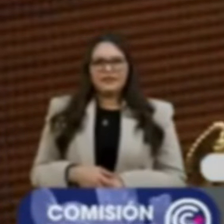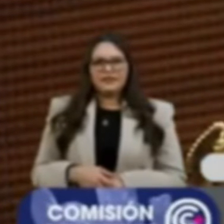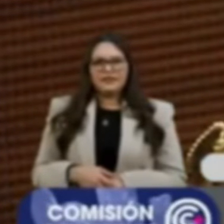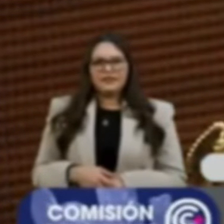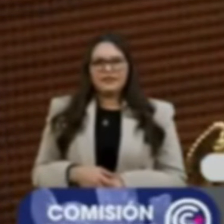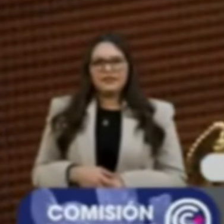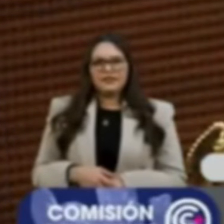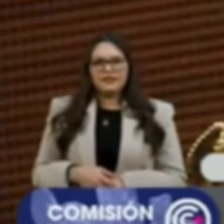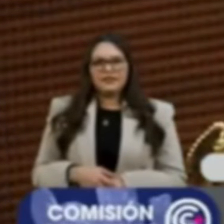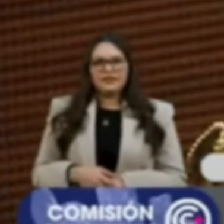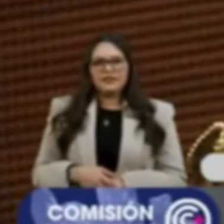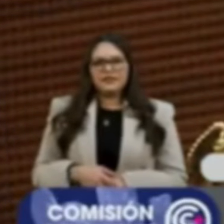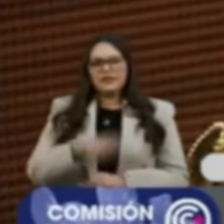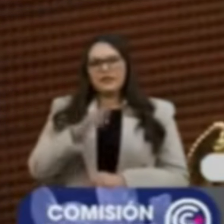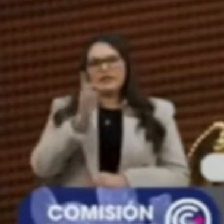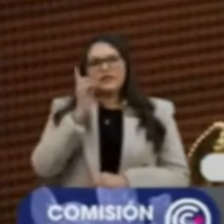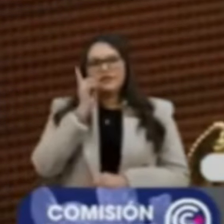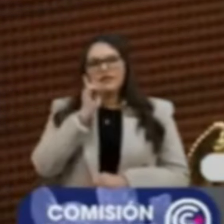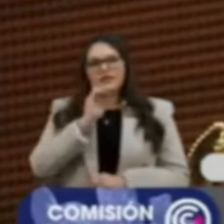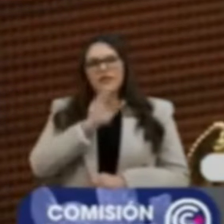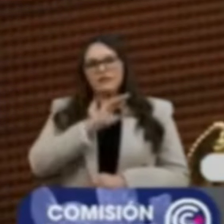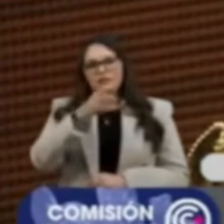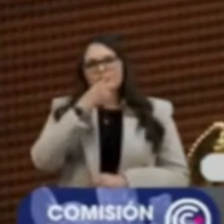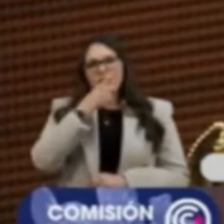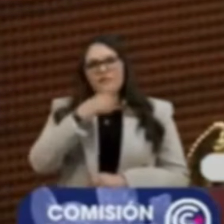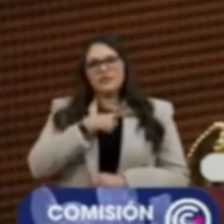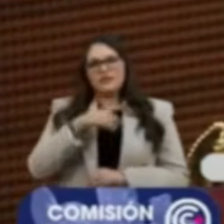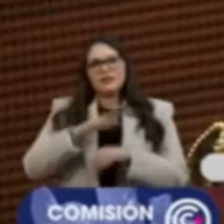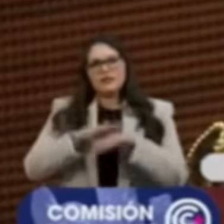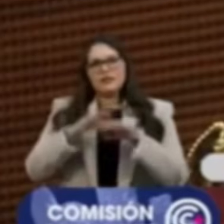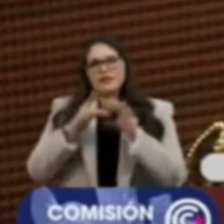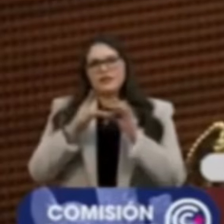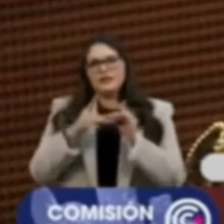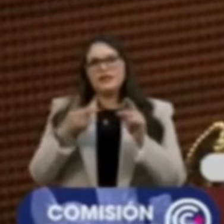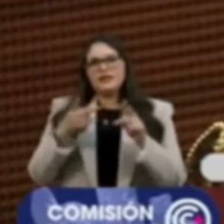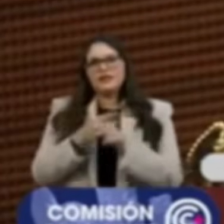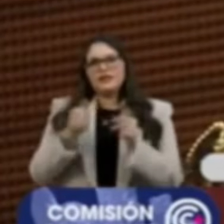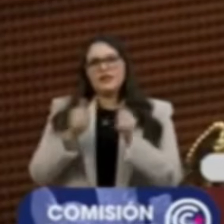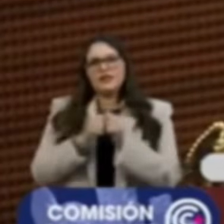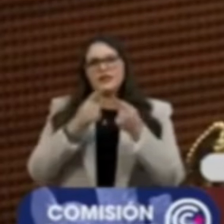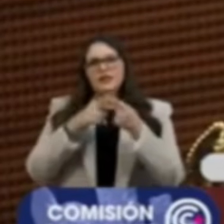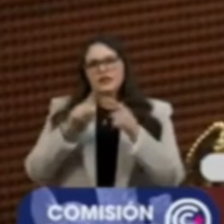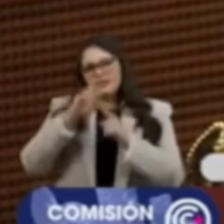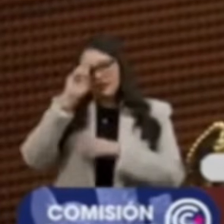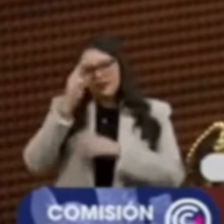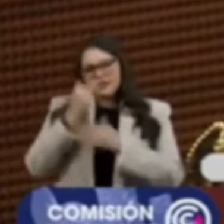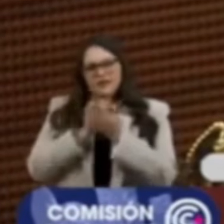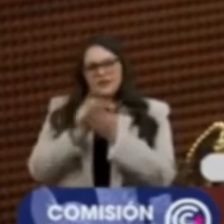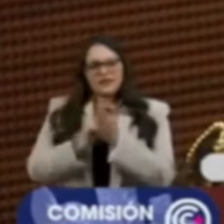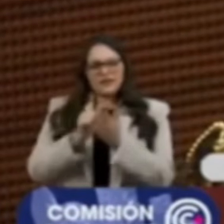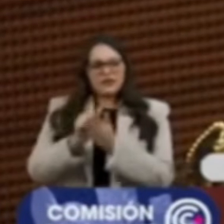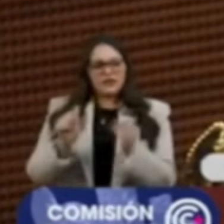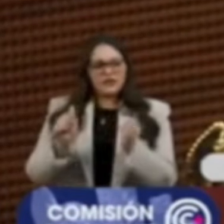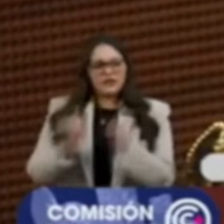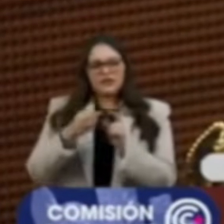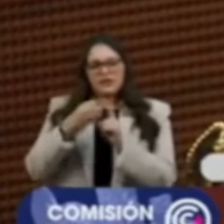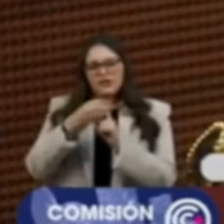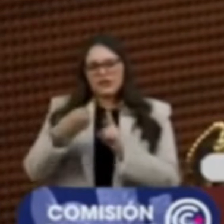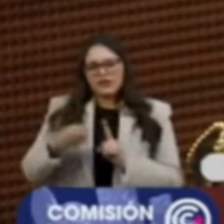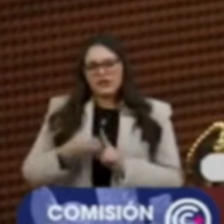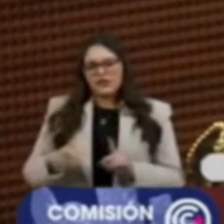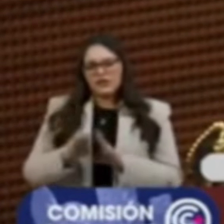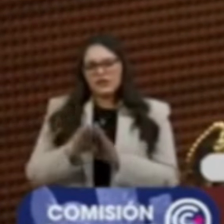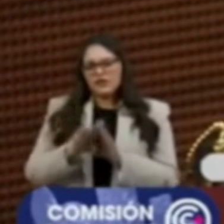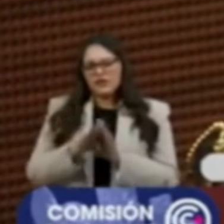¿Me podría, diputada, usted ahondar un poco sobre los diversos delitos imputados y la cronología de